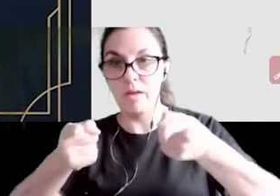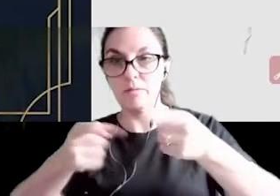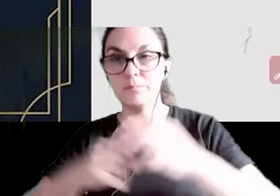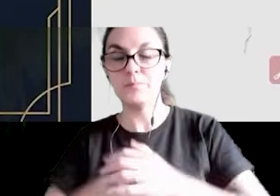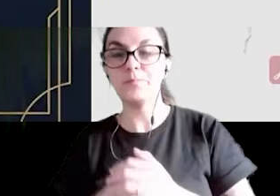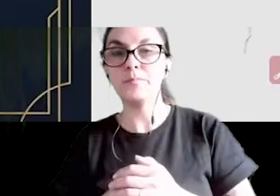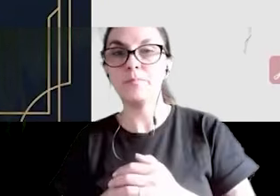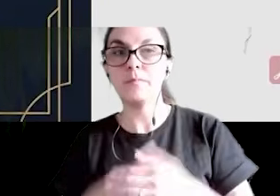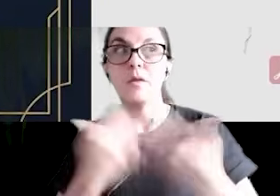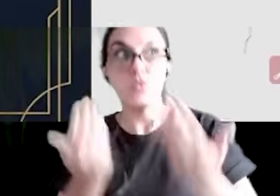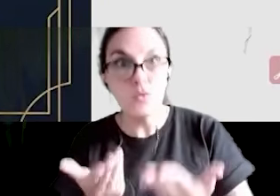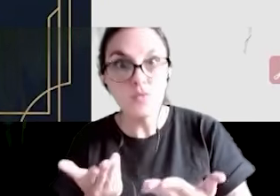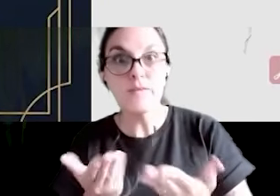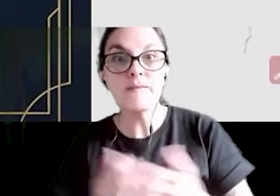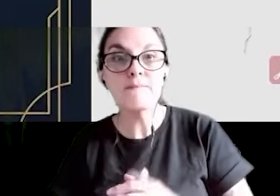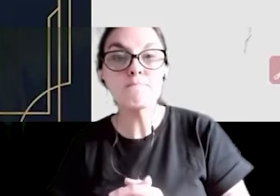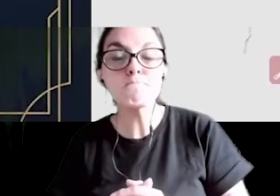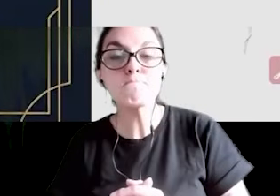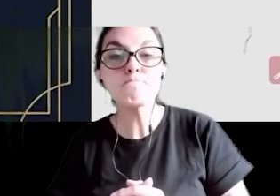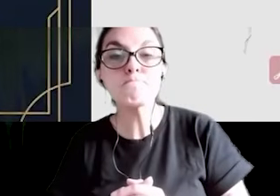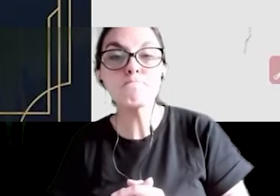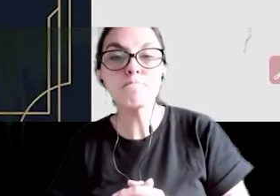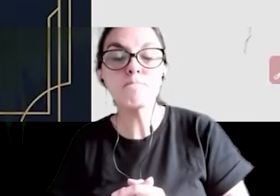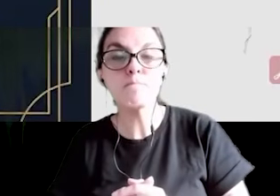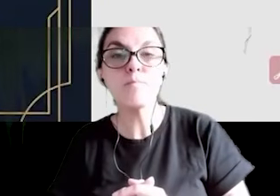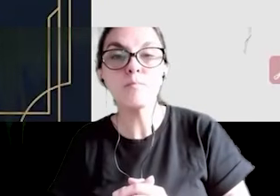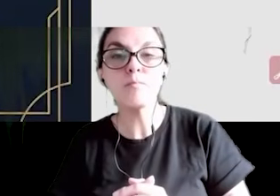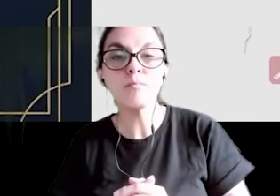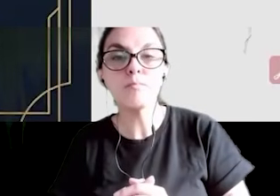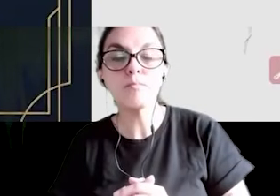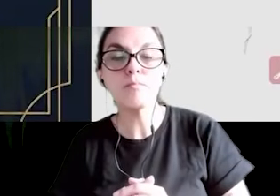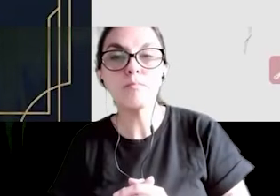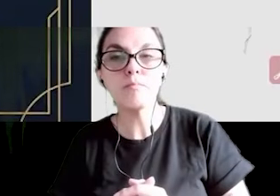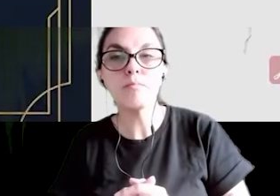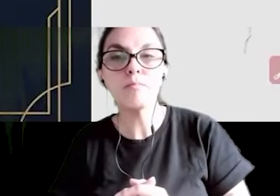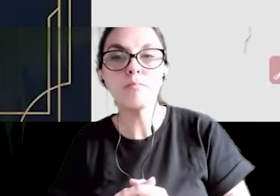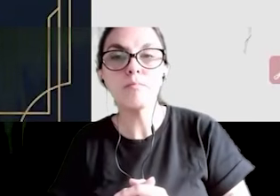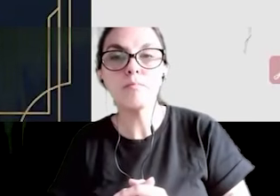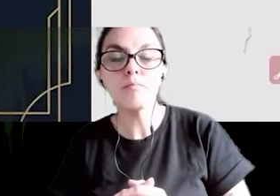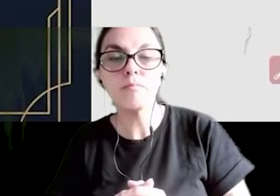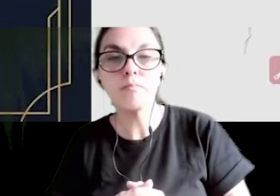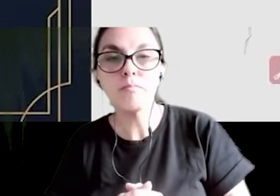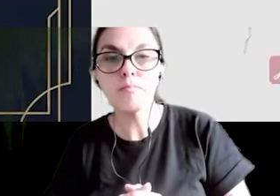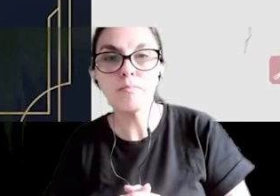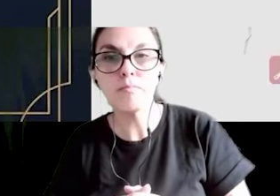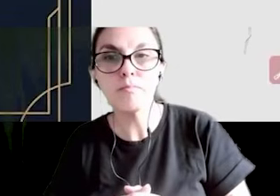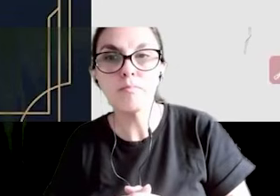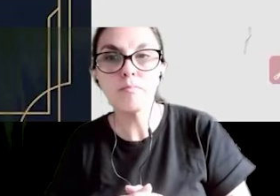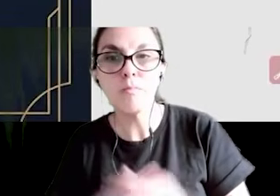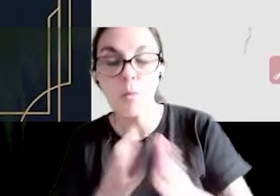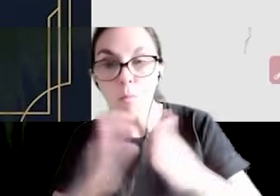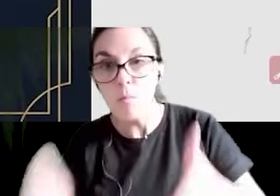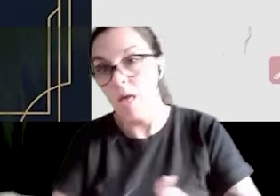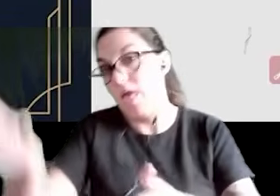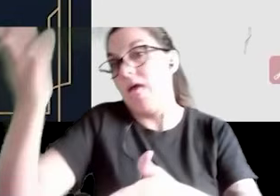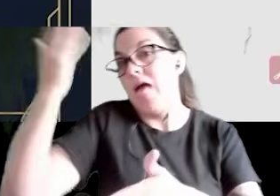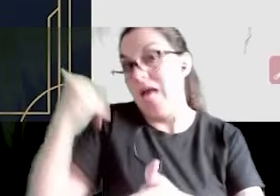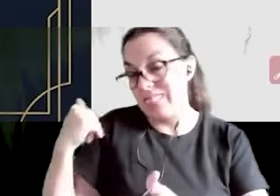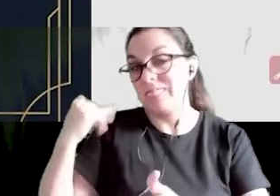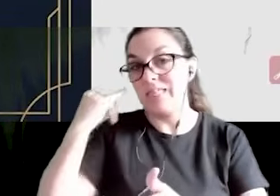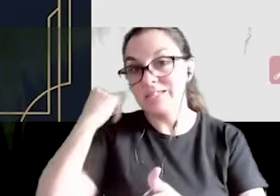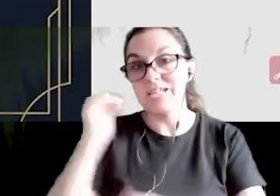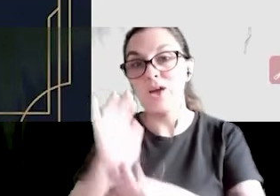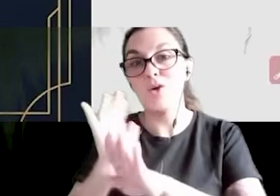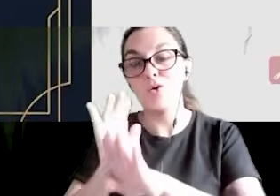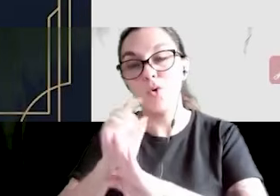tenga como el resto de los periodos anteriores a ese periodo base, con esta presunción de exactitud que nosotros no vamos a poder